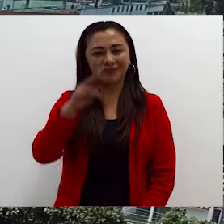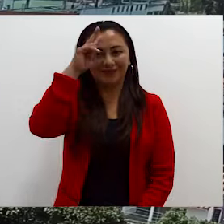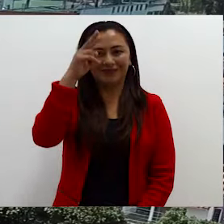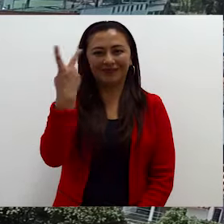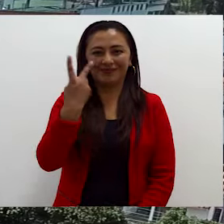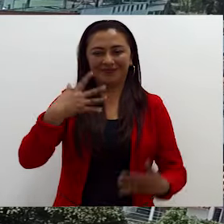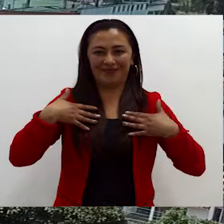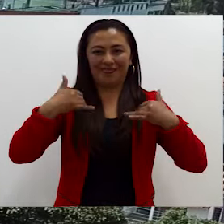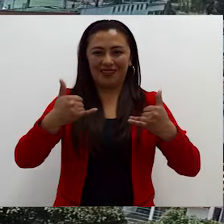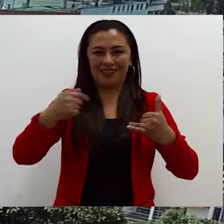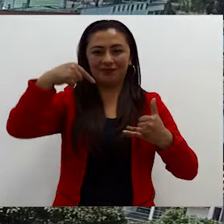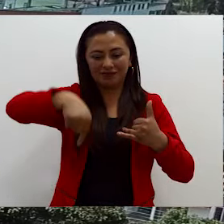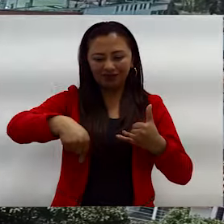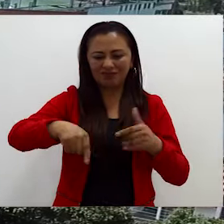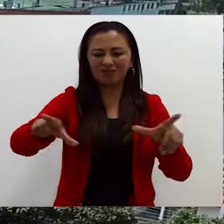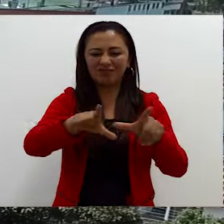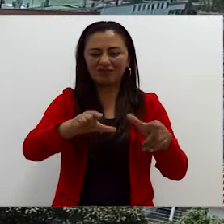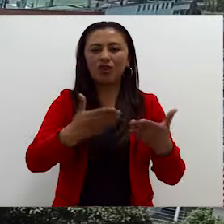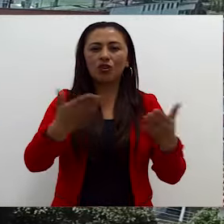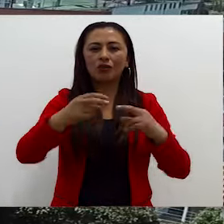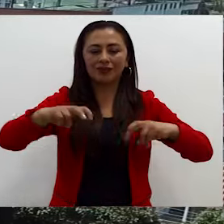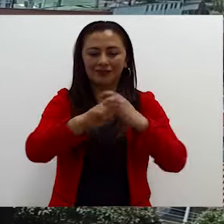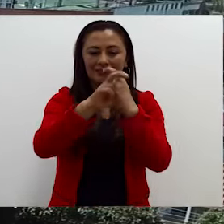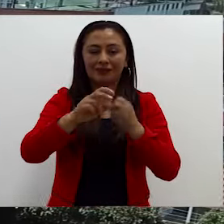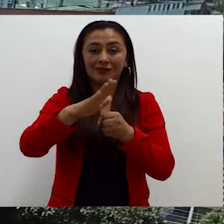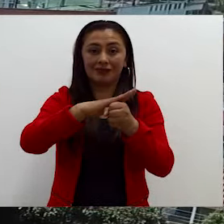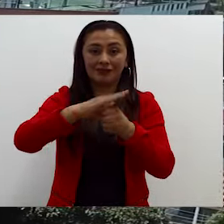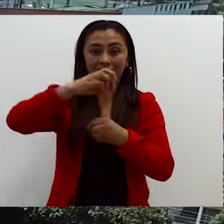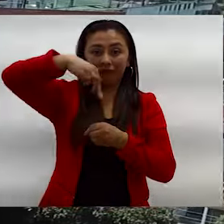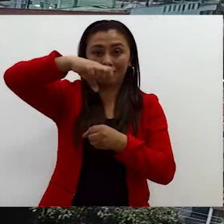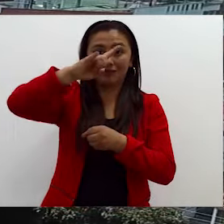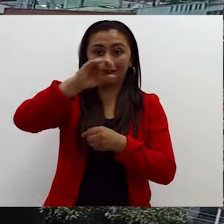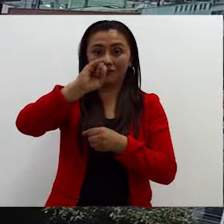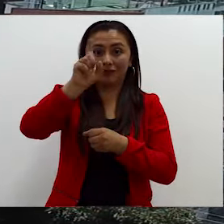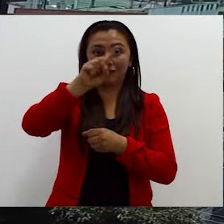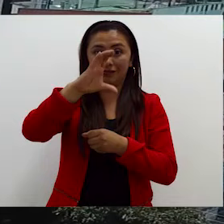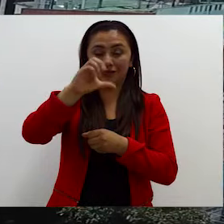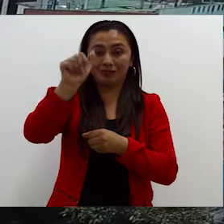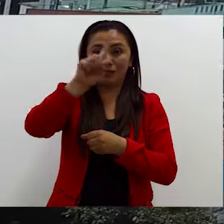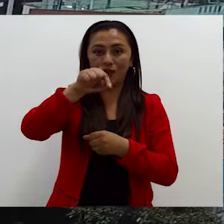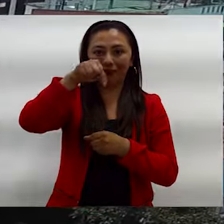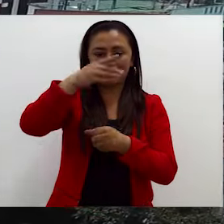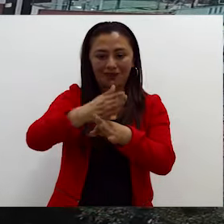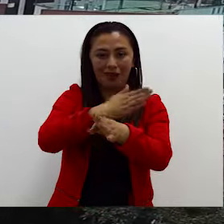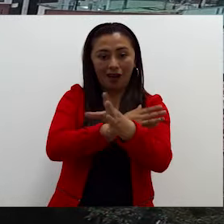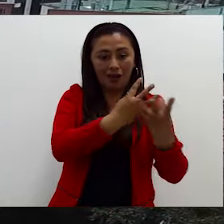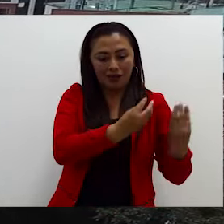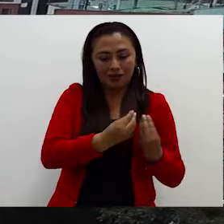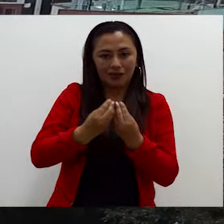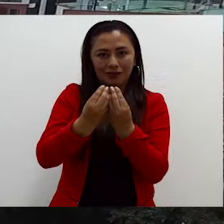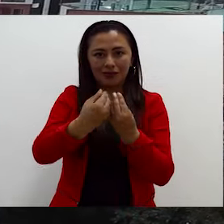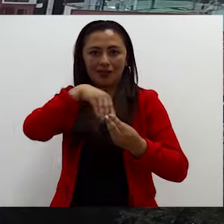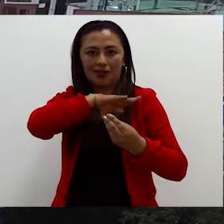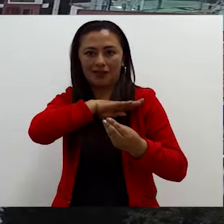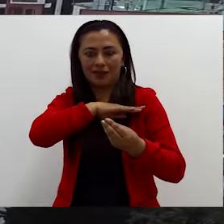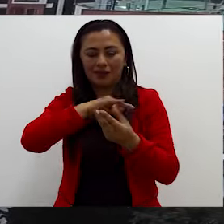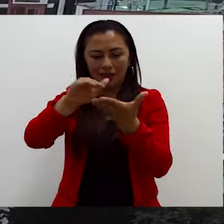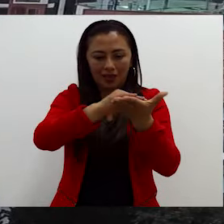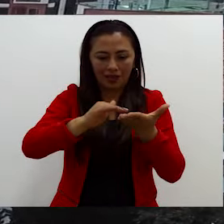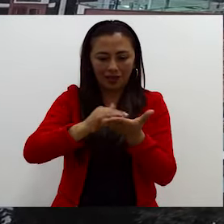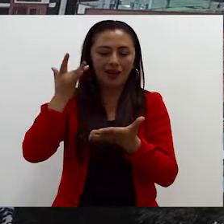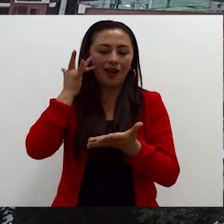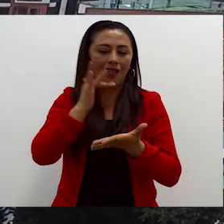Hola, feliz viernes. Hoy los saludo desde el parque del barrio Los Muiscas, el cual ha sido intervenido con labores de mantenimiento por la administración